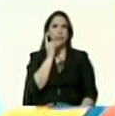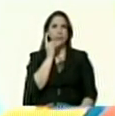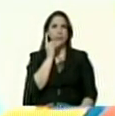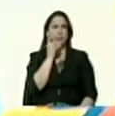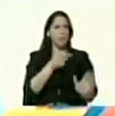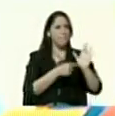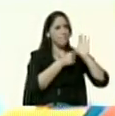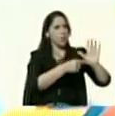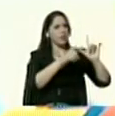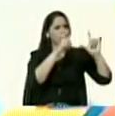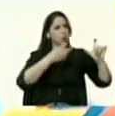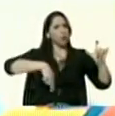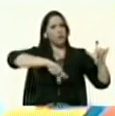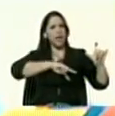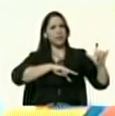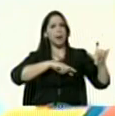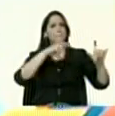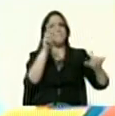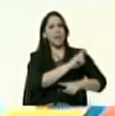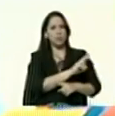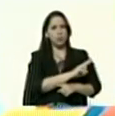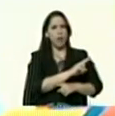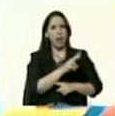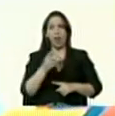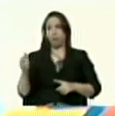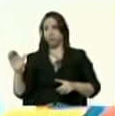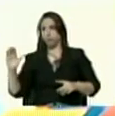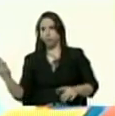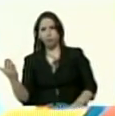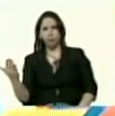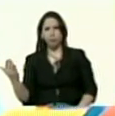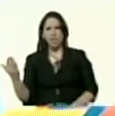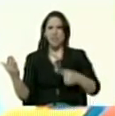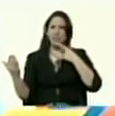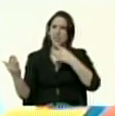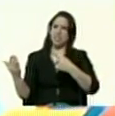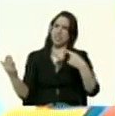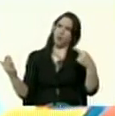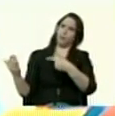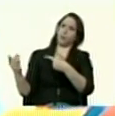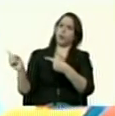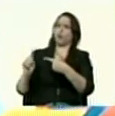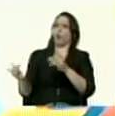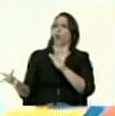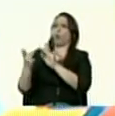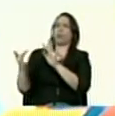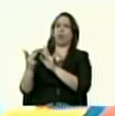muestra fotos falsas de Venezuela y por otro lado niega su